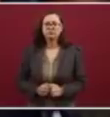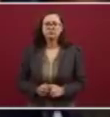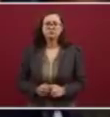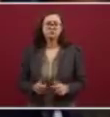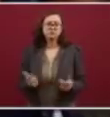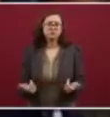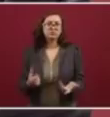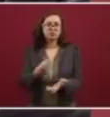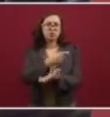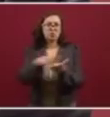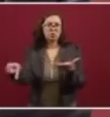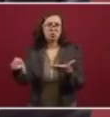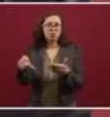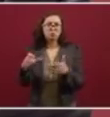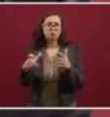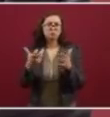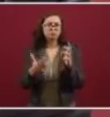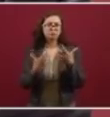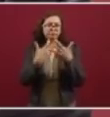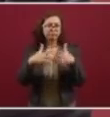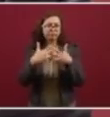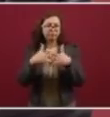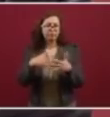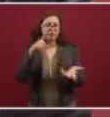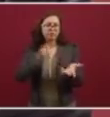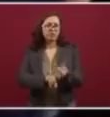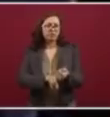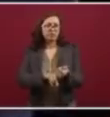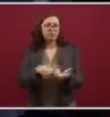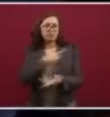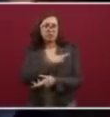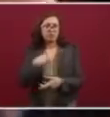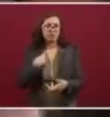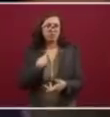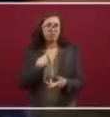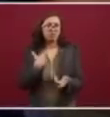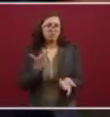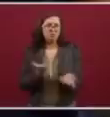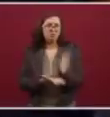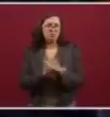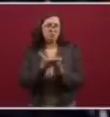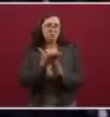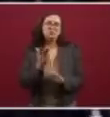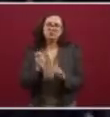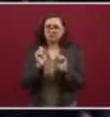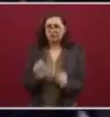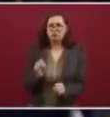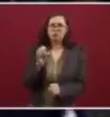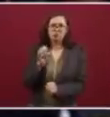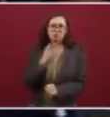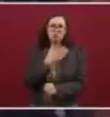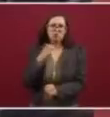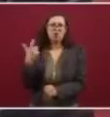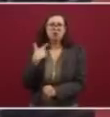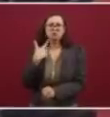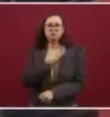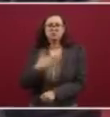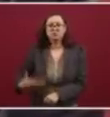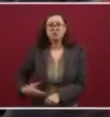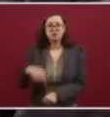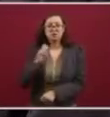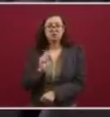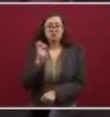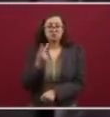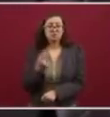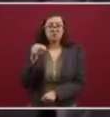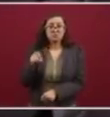se adquirió, seguramente pasó por las manos del expresidente Enrique Peña Nieto esta información.